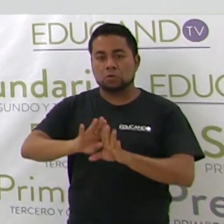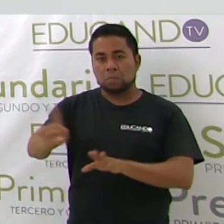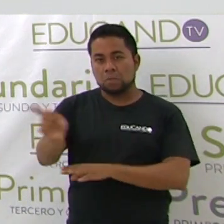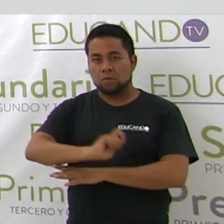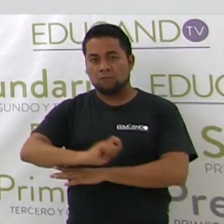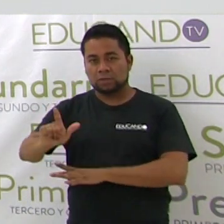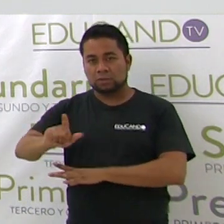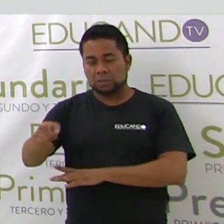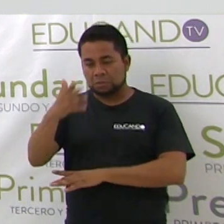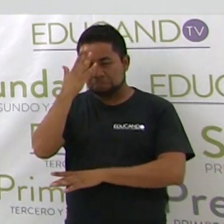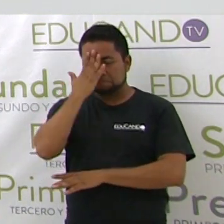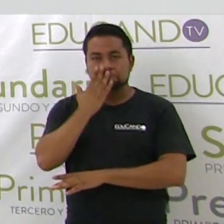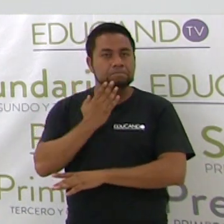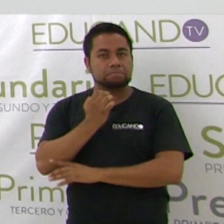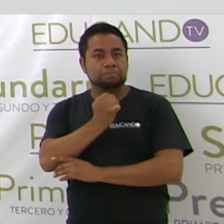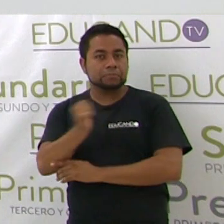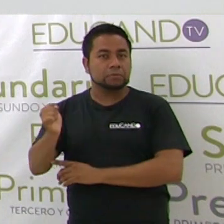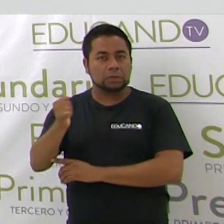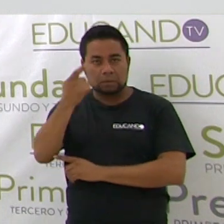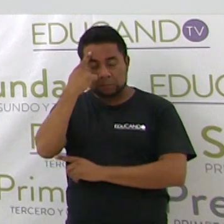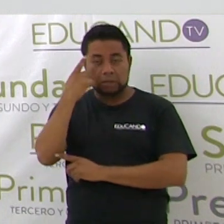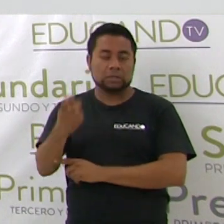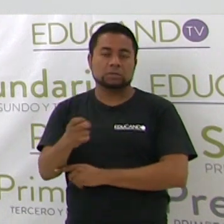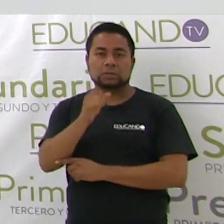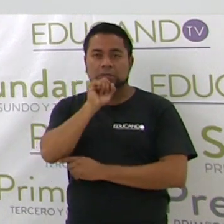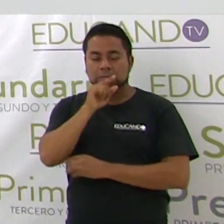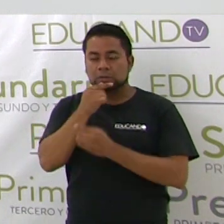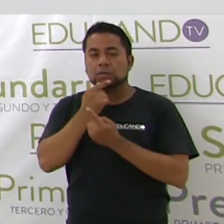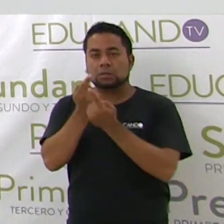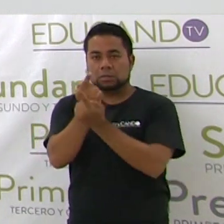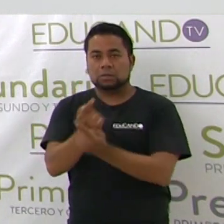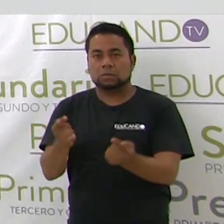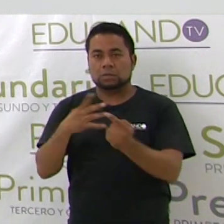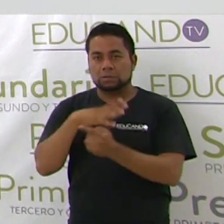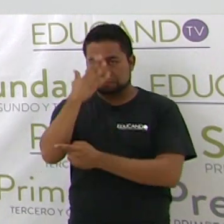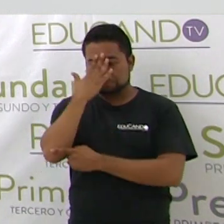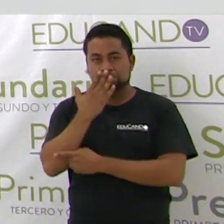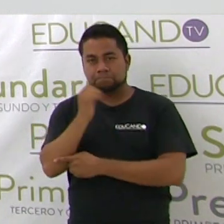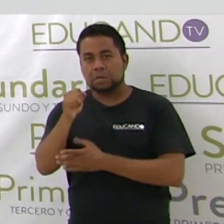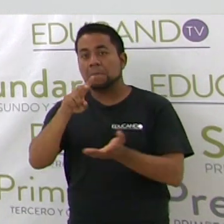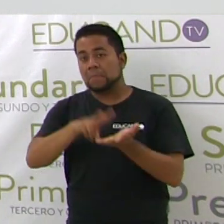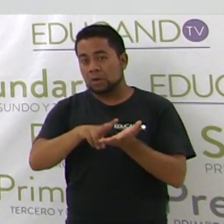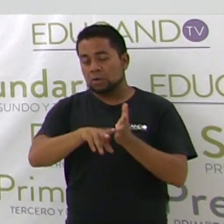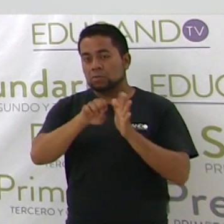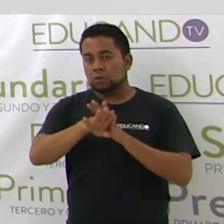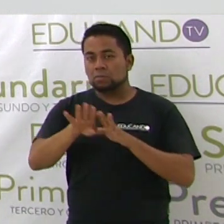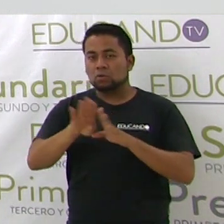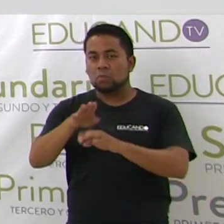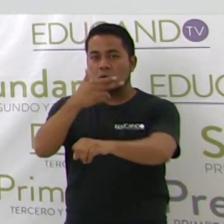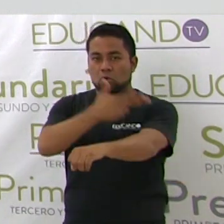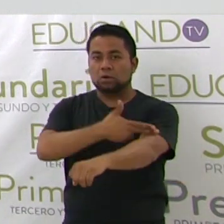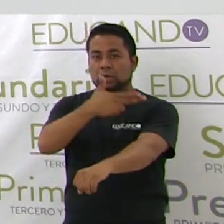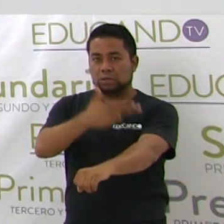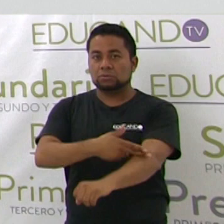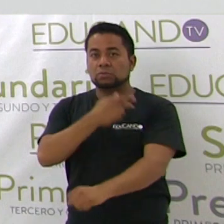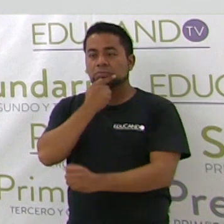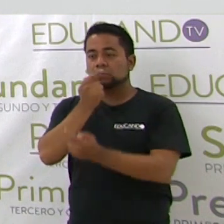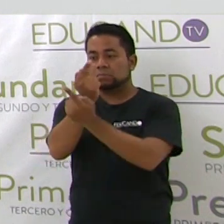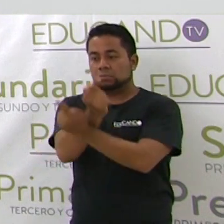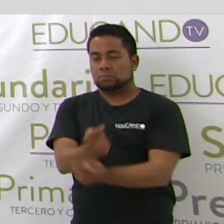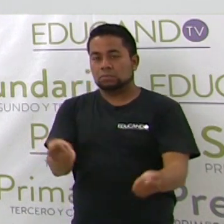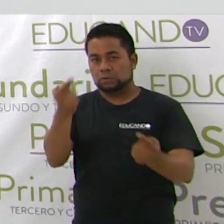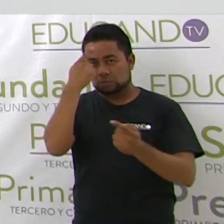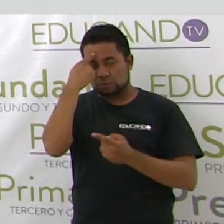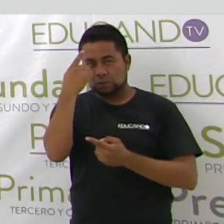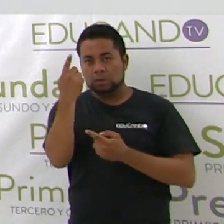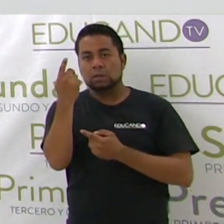se hacen expertos en eso. También los niños son expertos en valores, como por ejemplo la honestidad. Entonces, en esos